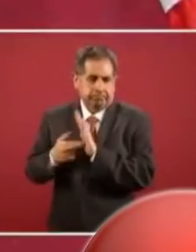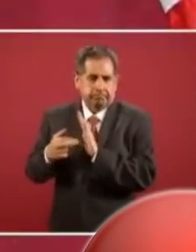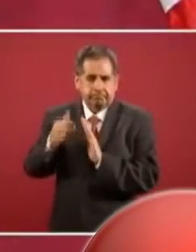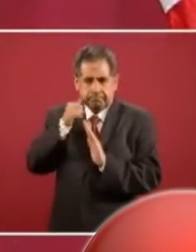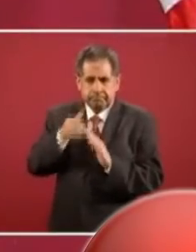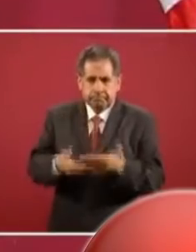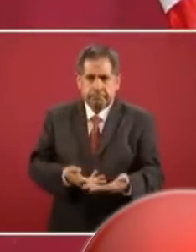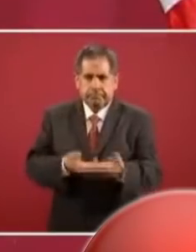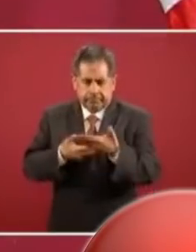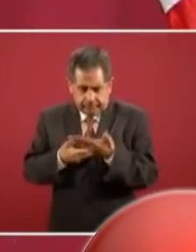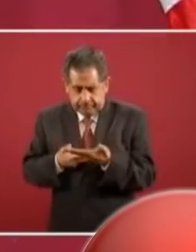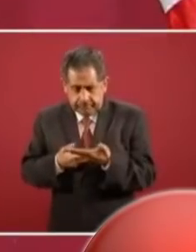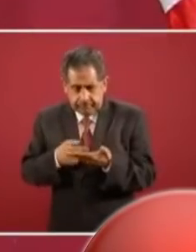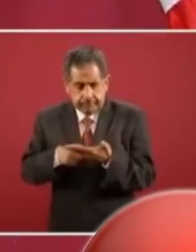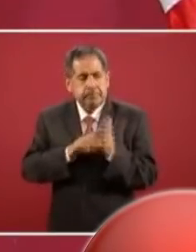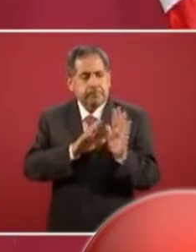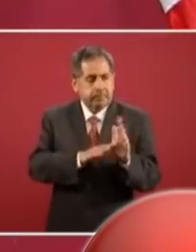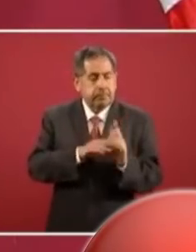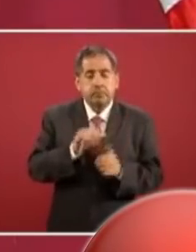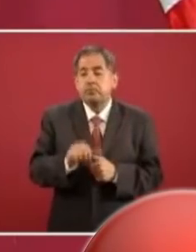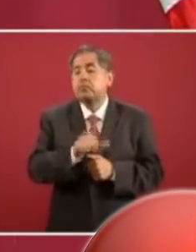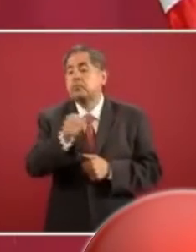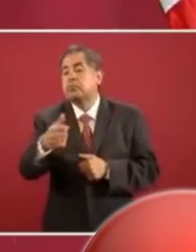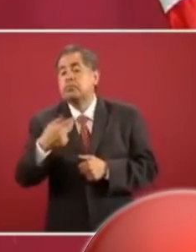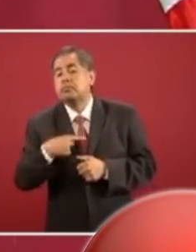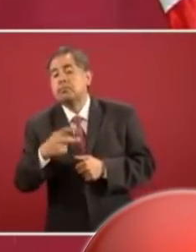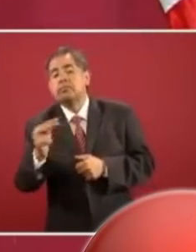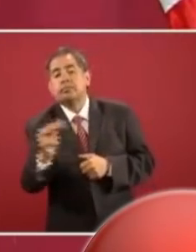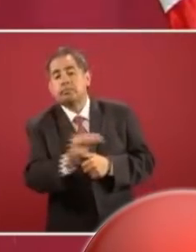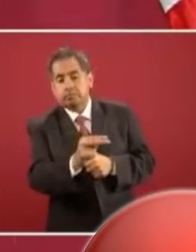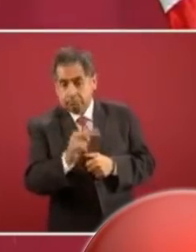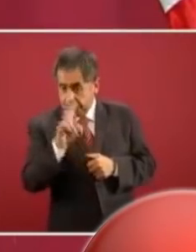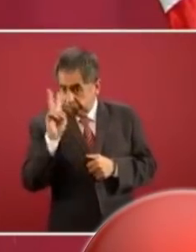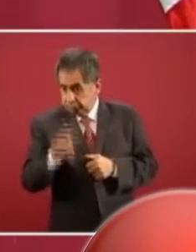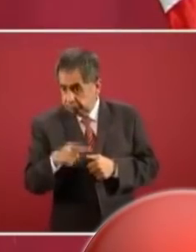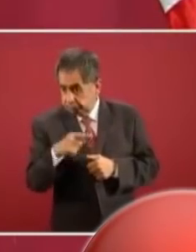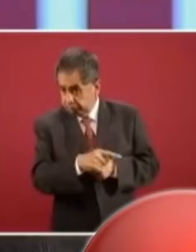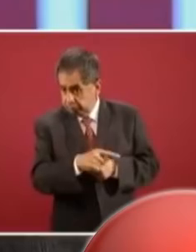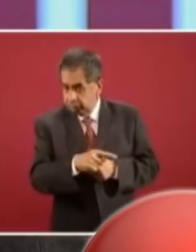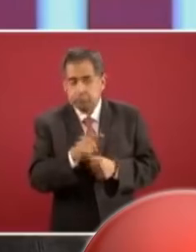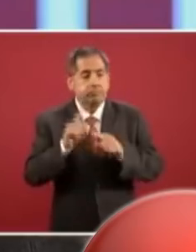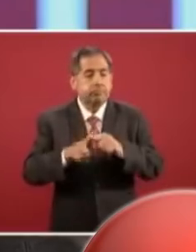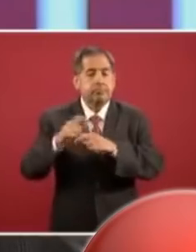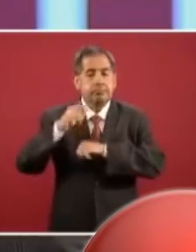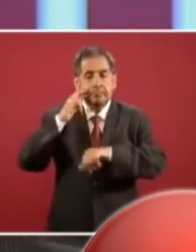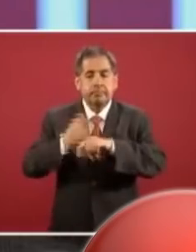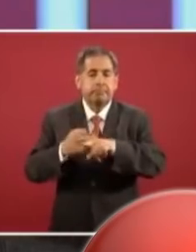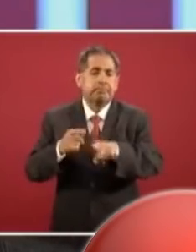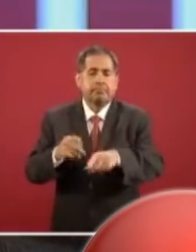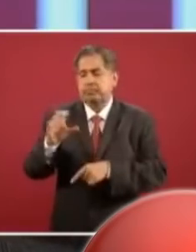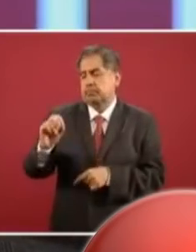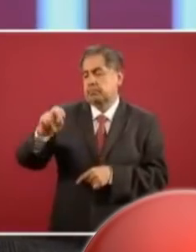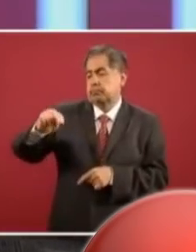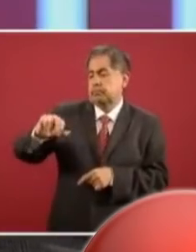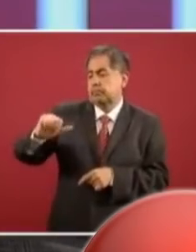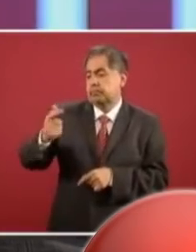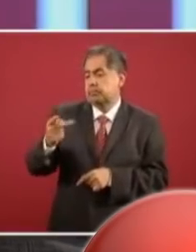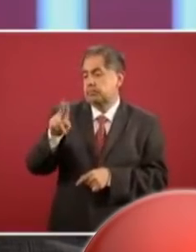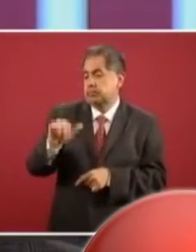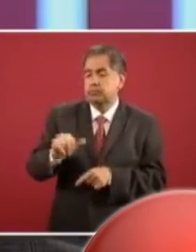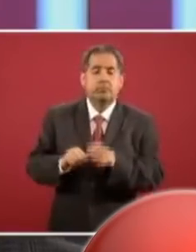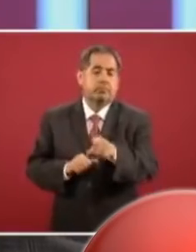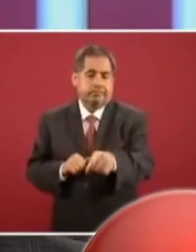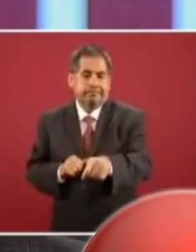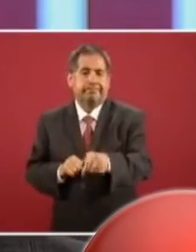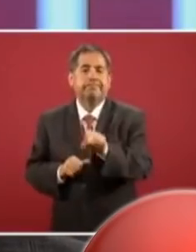esto siempre solicitamos que un tercero lo dictamine. En el caso de la lluvia, con agua. Tiene el Coordinador Nacional de